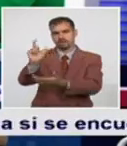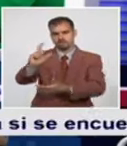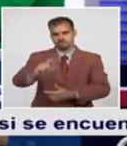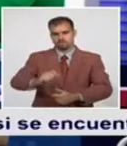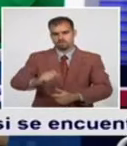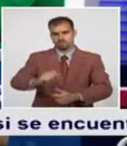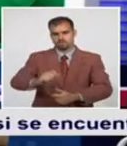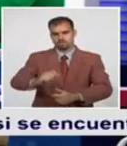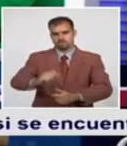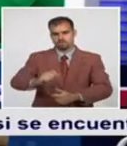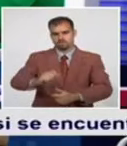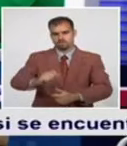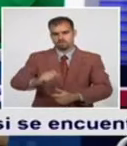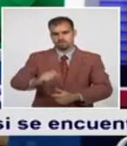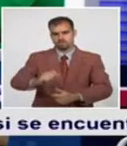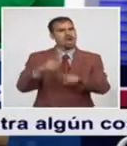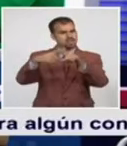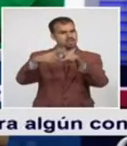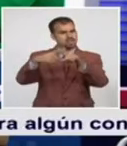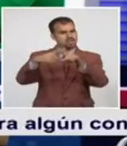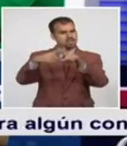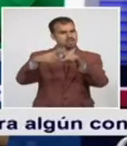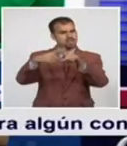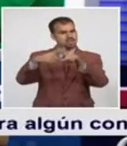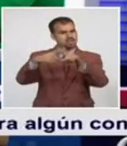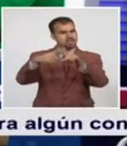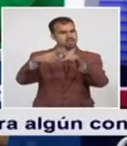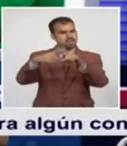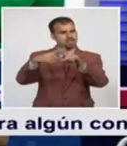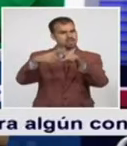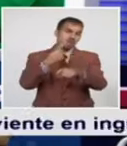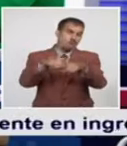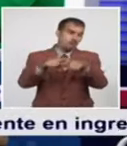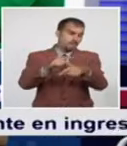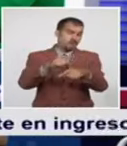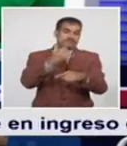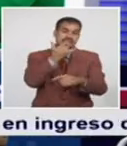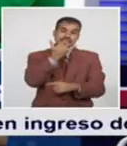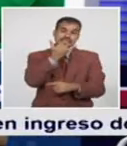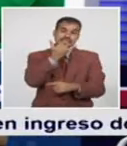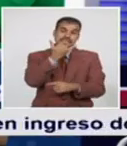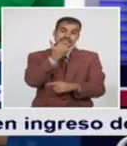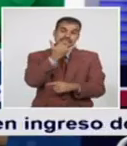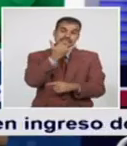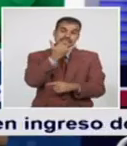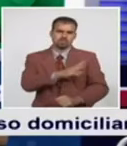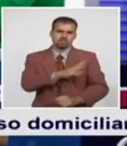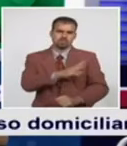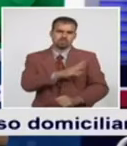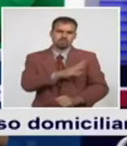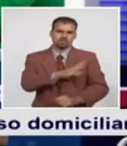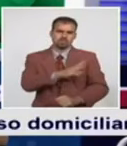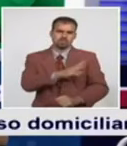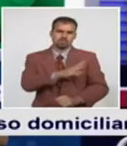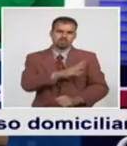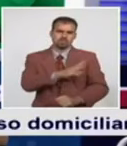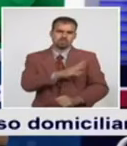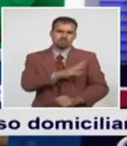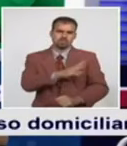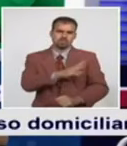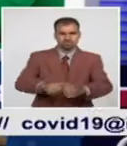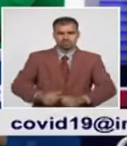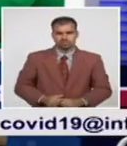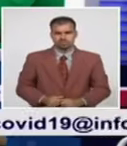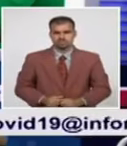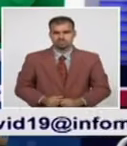de comorbilidades que la hacían muy vulnerable. Hipertensión arterial, diabetes mellitus,